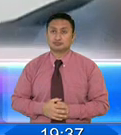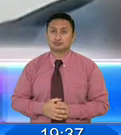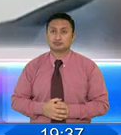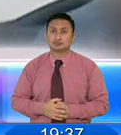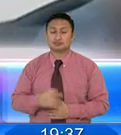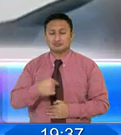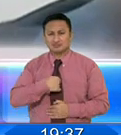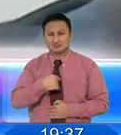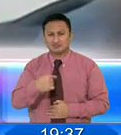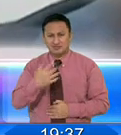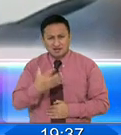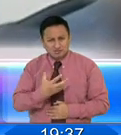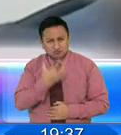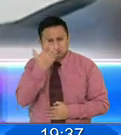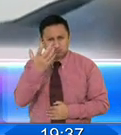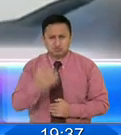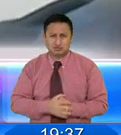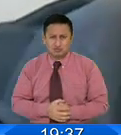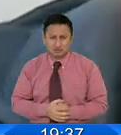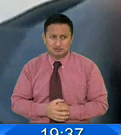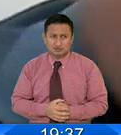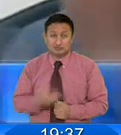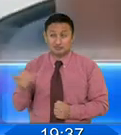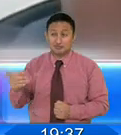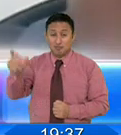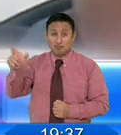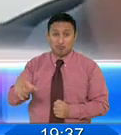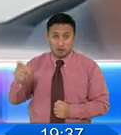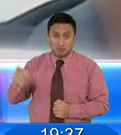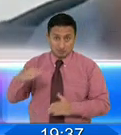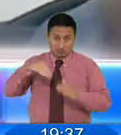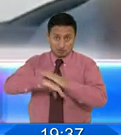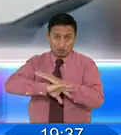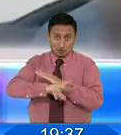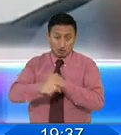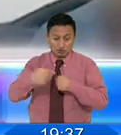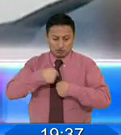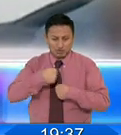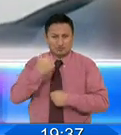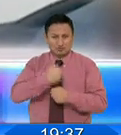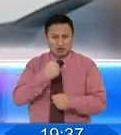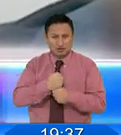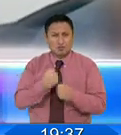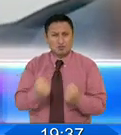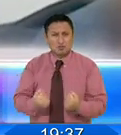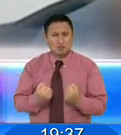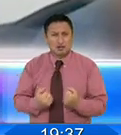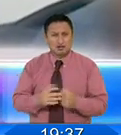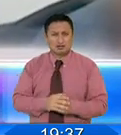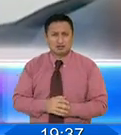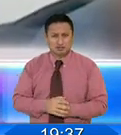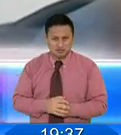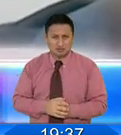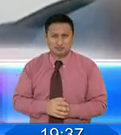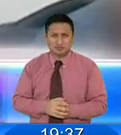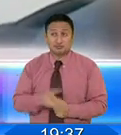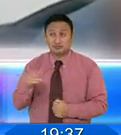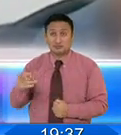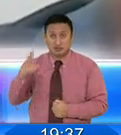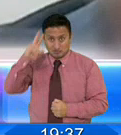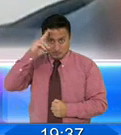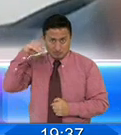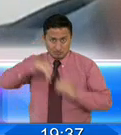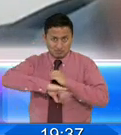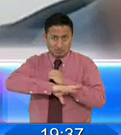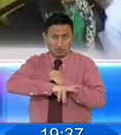cómo esta gente quiere robarse lo que a uno con tanta fuerza y sacrificio logra trabajar, ¿no? Día a día, con la fuerza de su